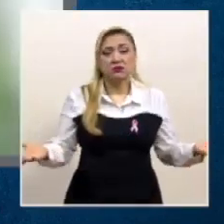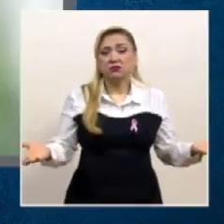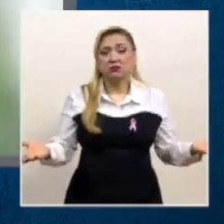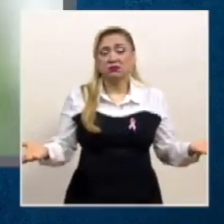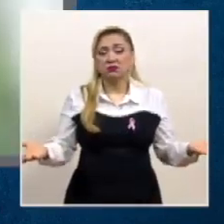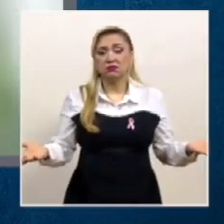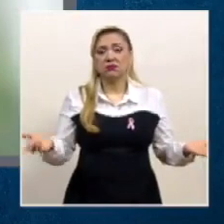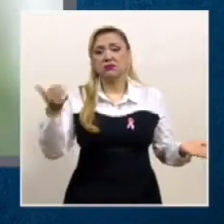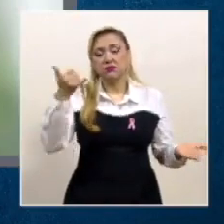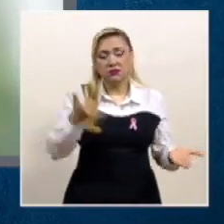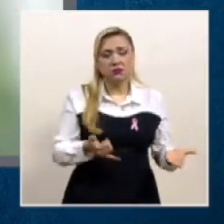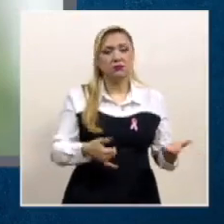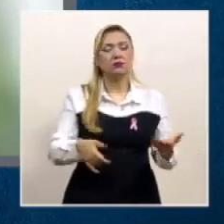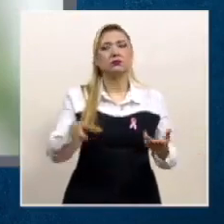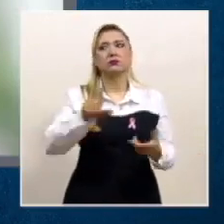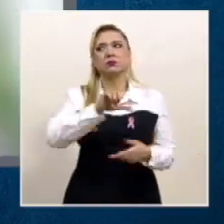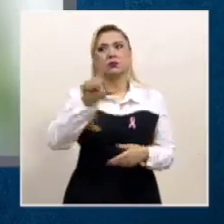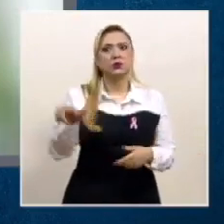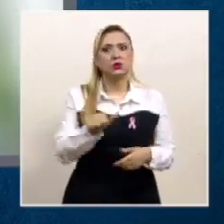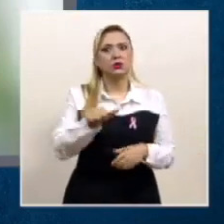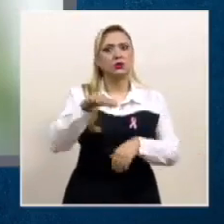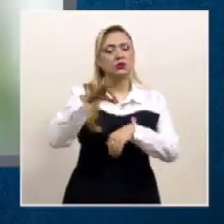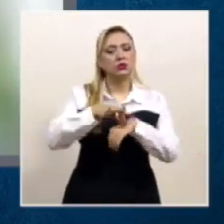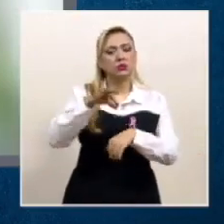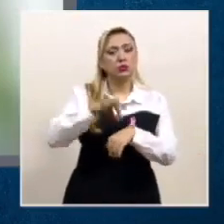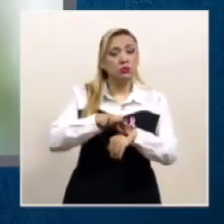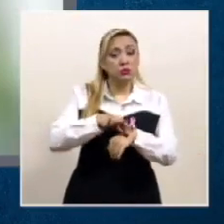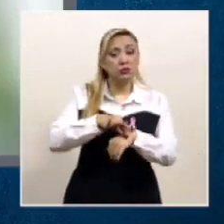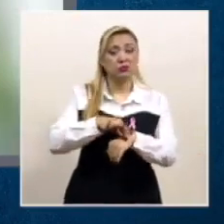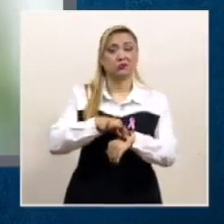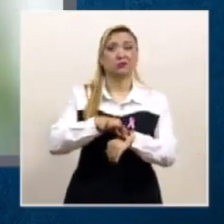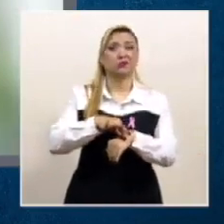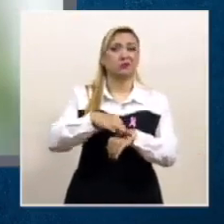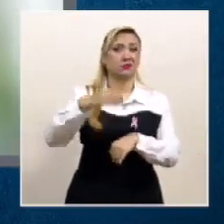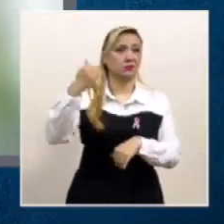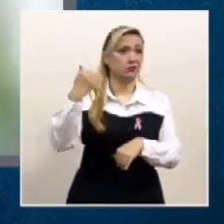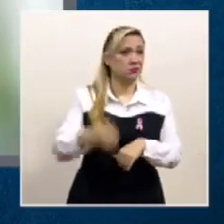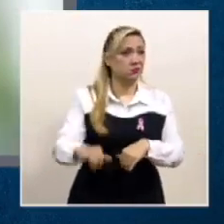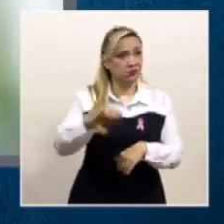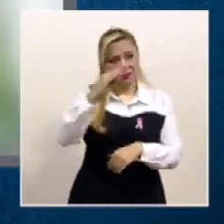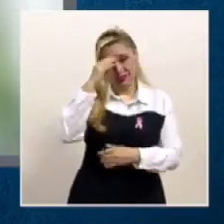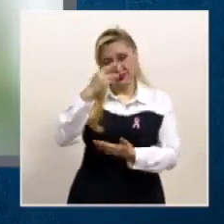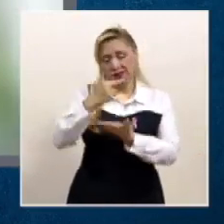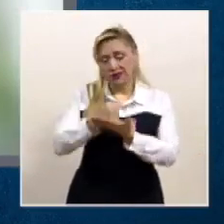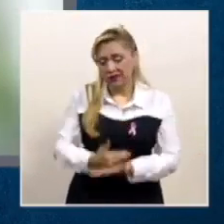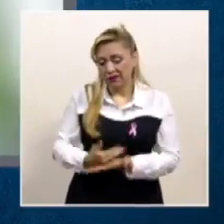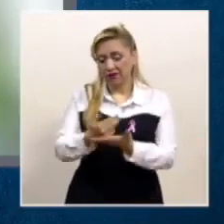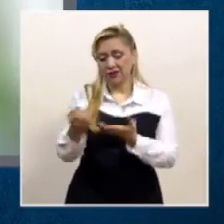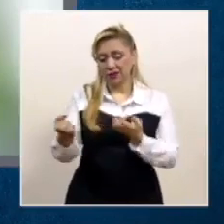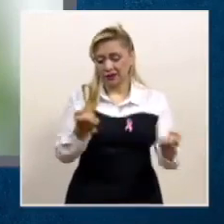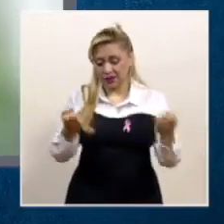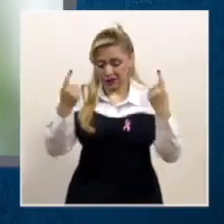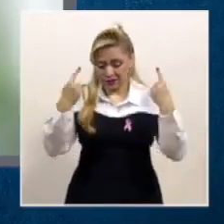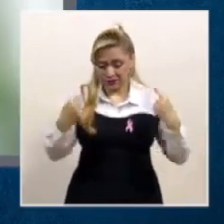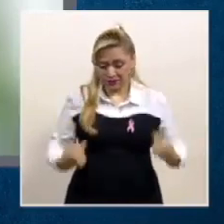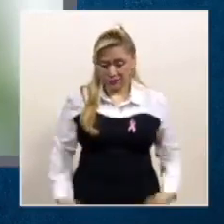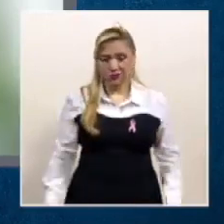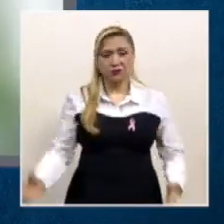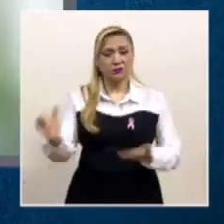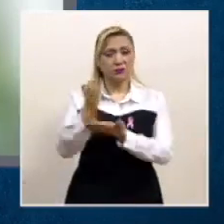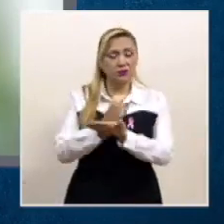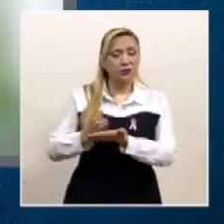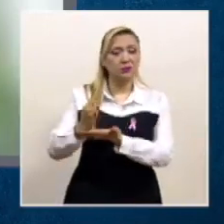aún, llegó después el modelo médico rehabilitador, después de la Primera y la Segunda Guerra Mundial, en donde pues nos